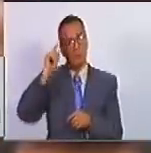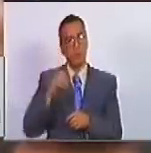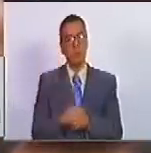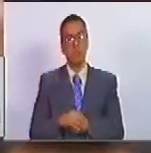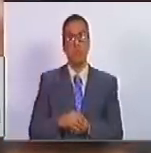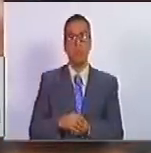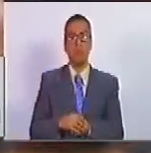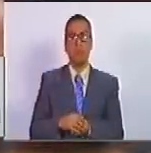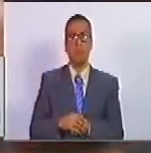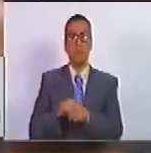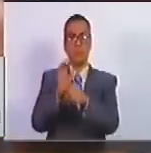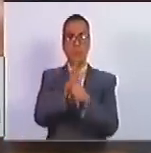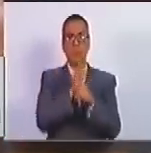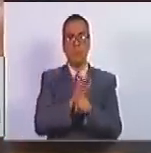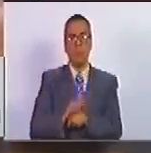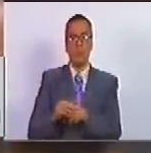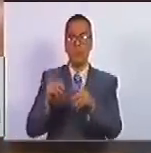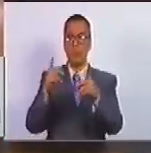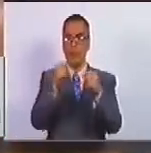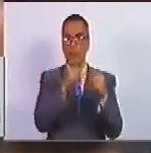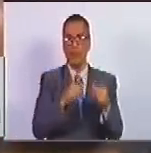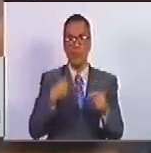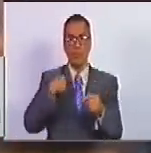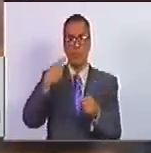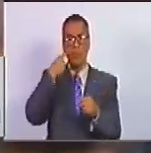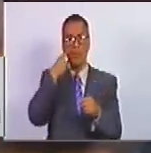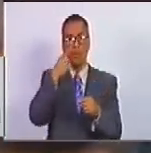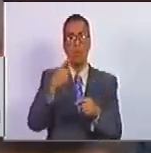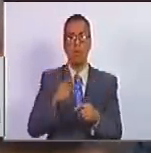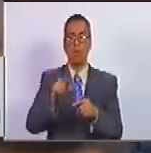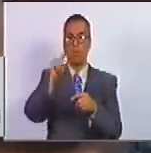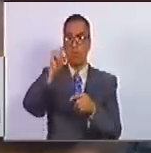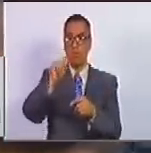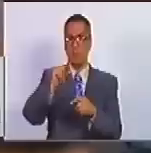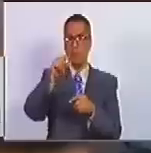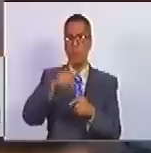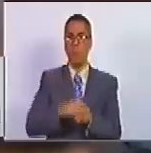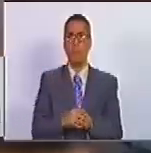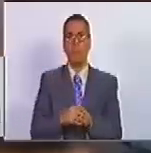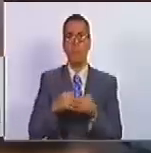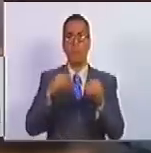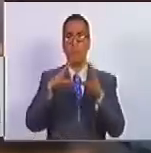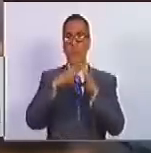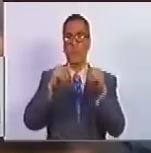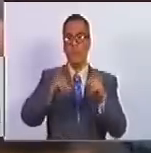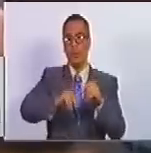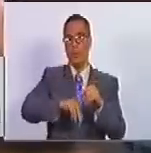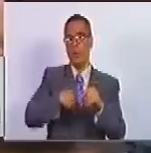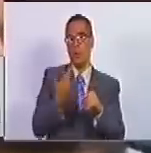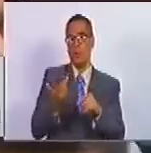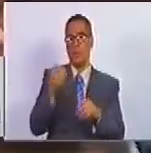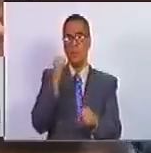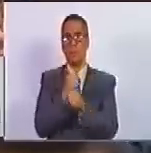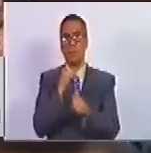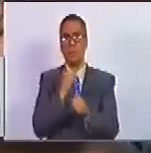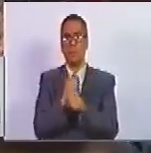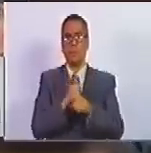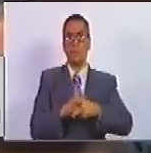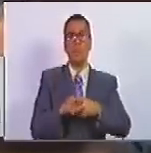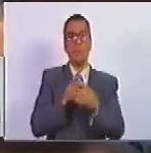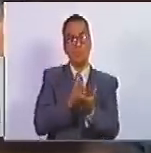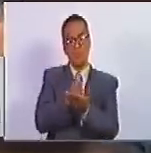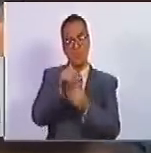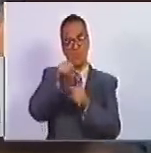de bloquearnos económicamente y ver mermada toda su capacidad operativa, siguen